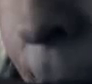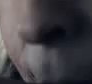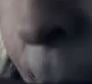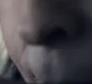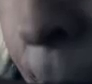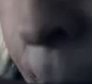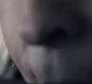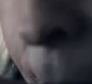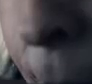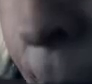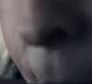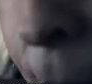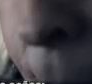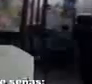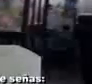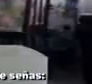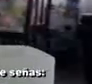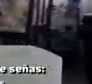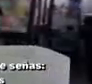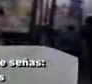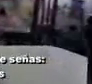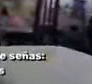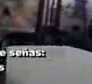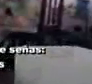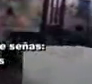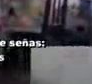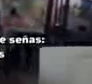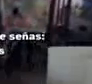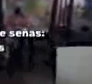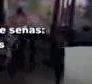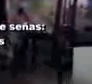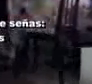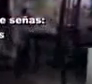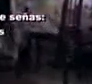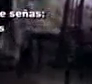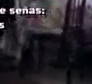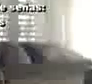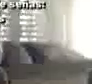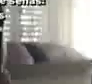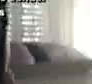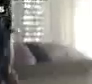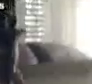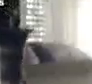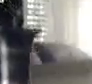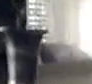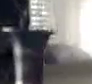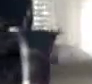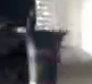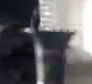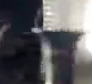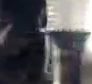aunque el tiempo pegue fuerte, sé que voy a estar de pie.